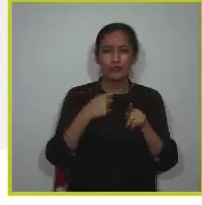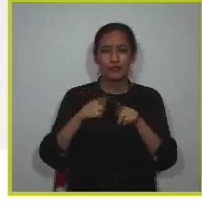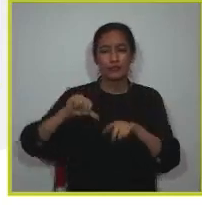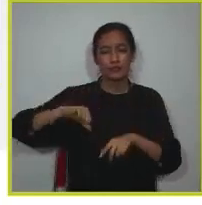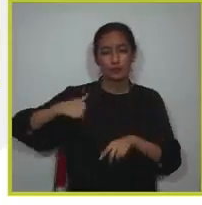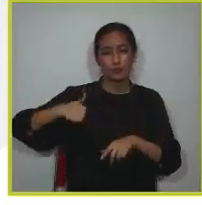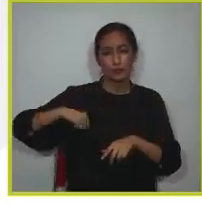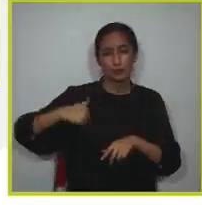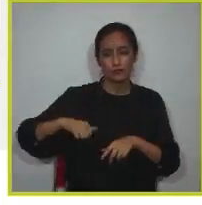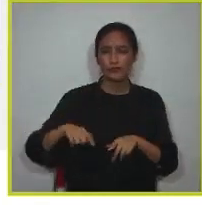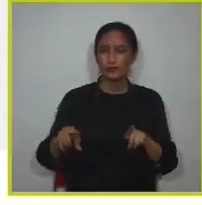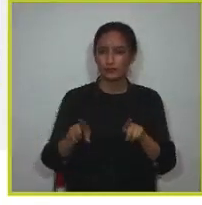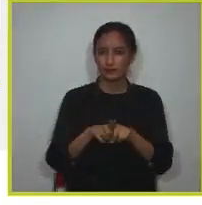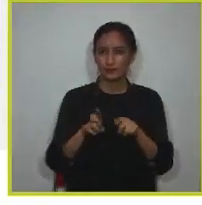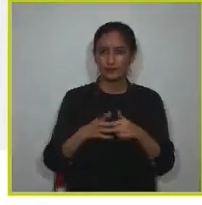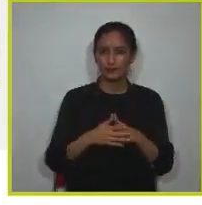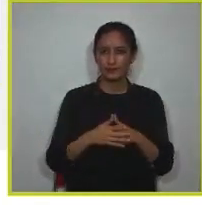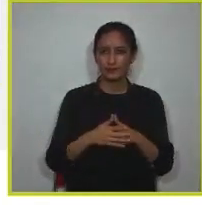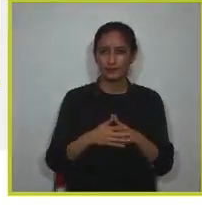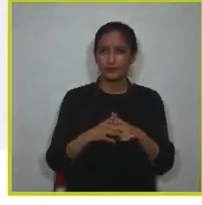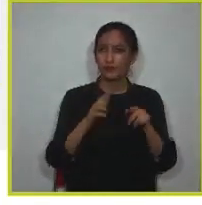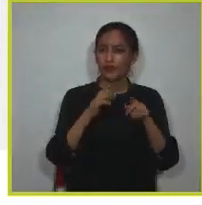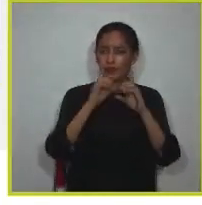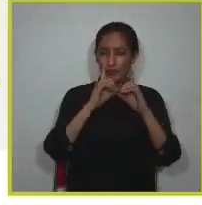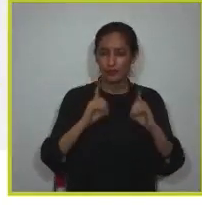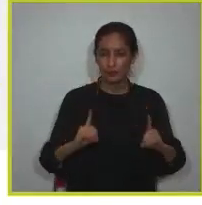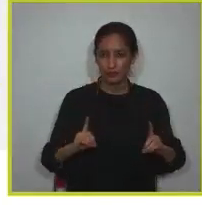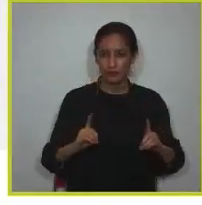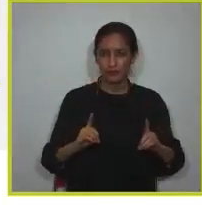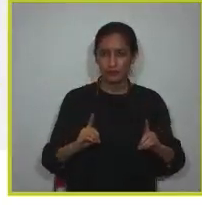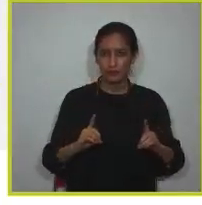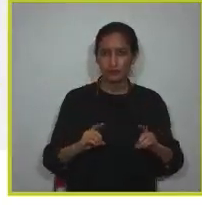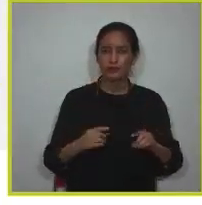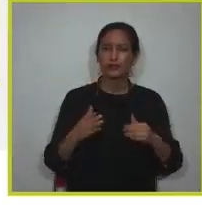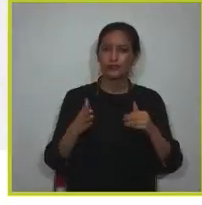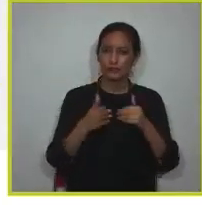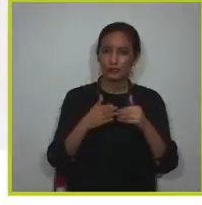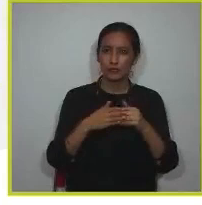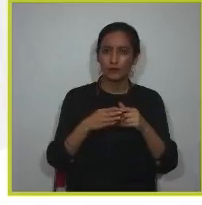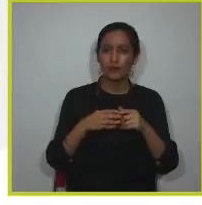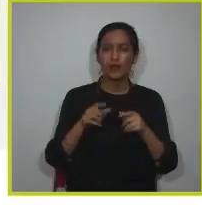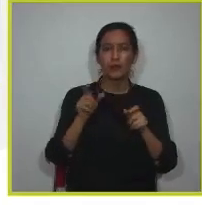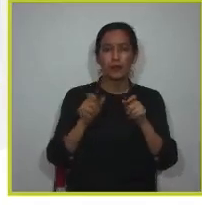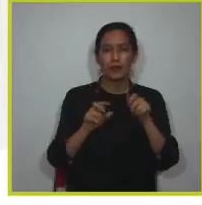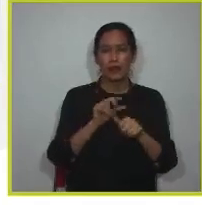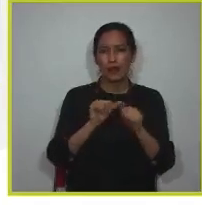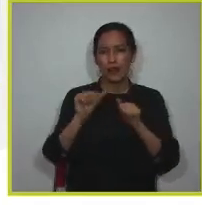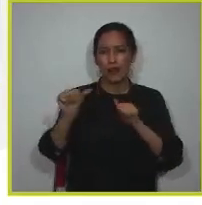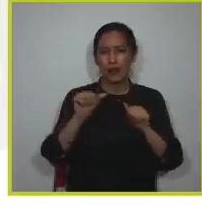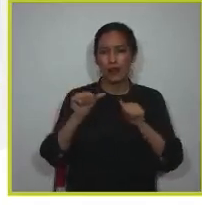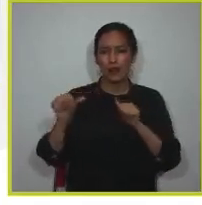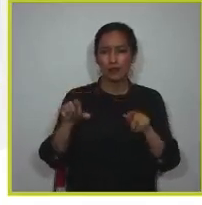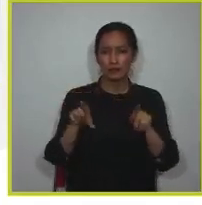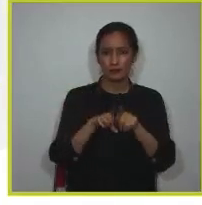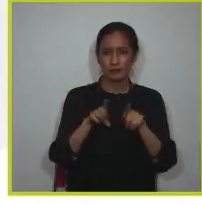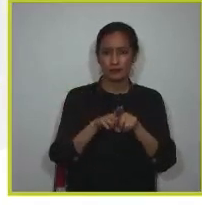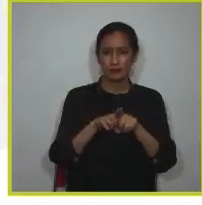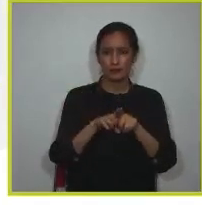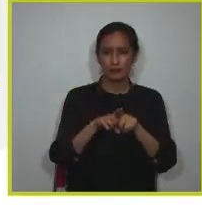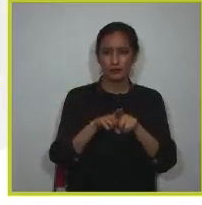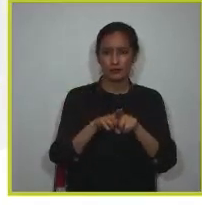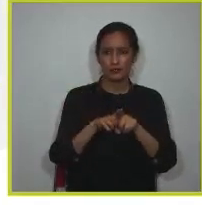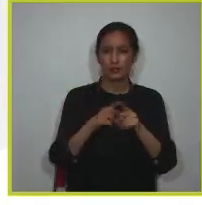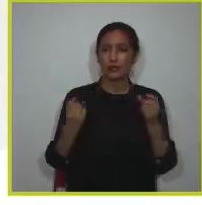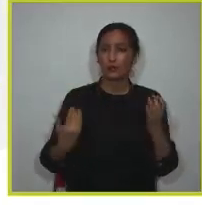municipalidades distritales con predominio de población rural Es que la innovación que